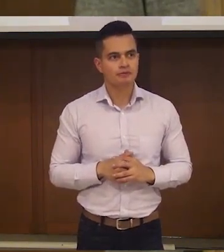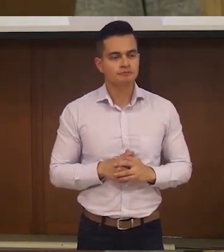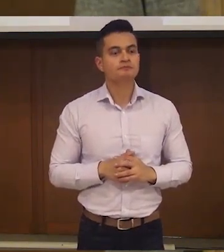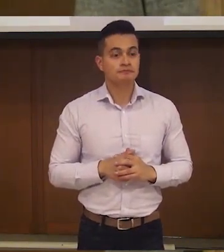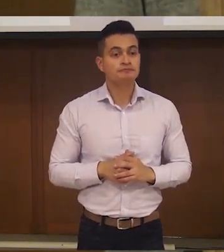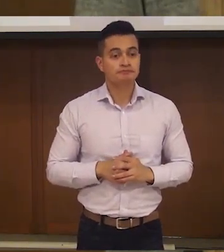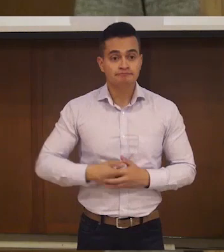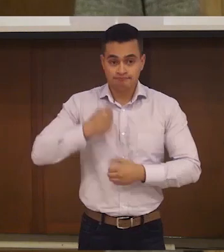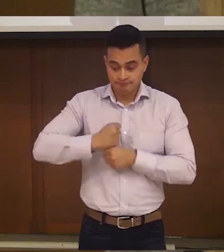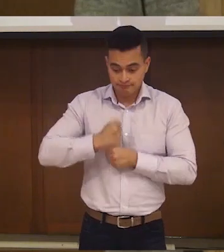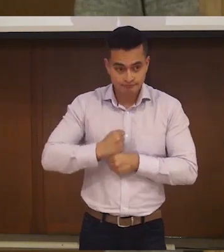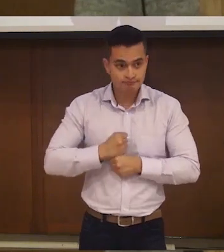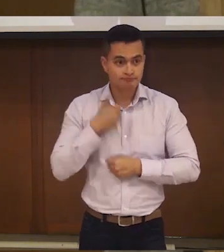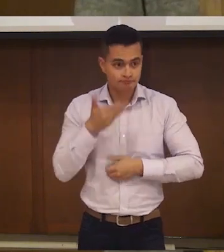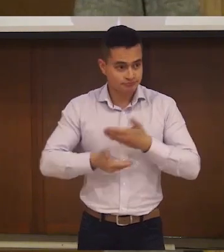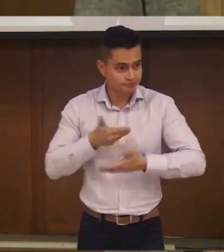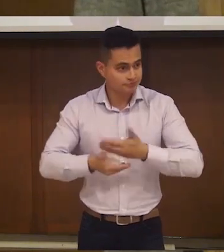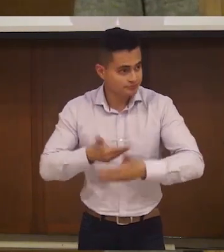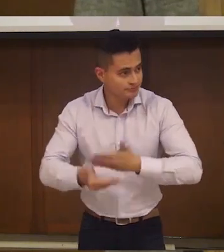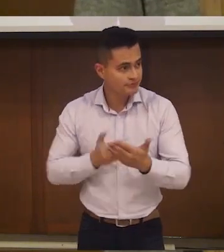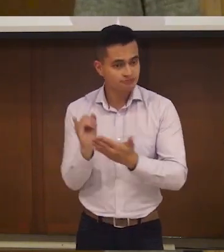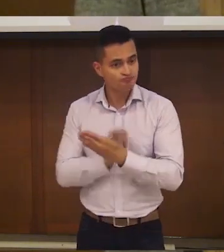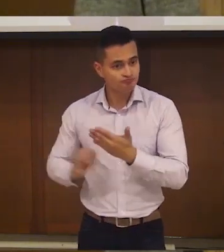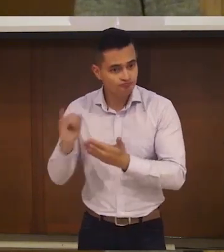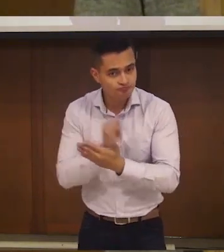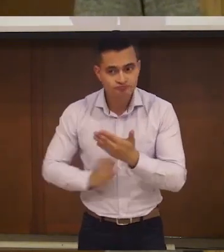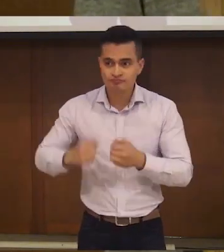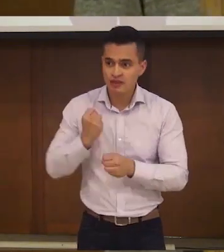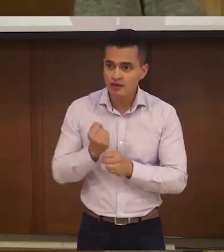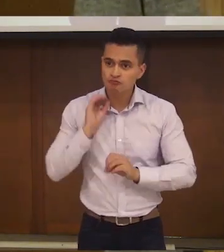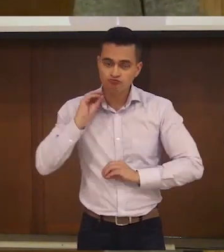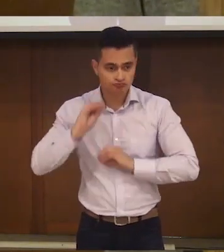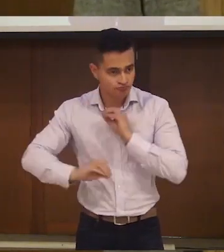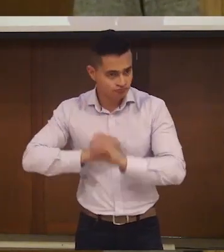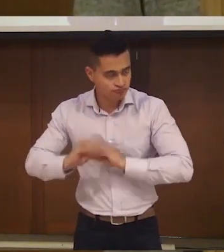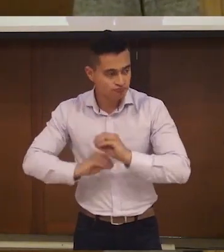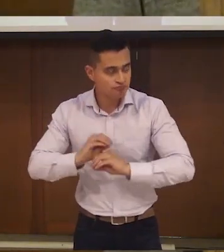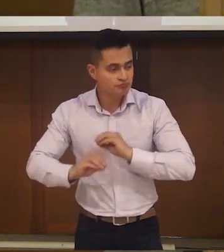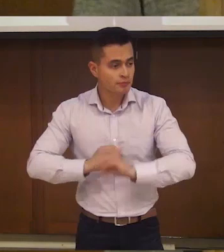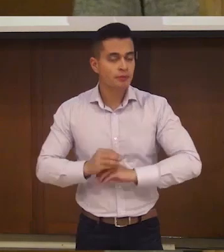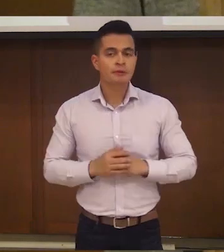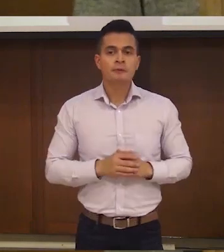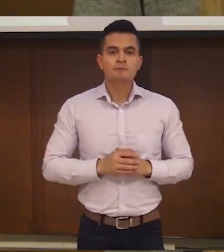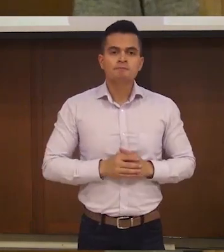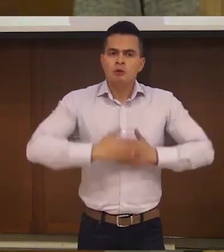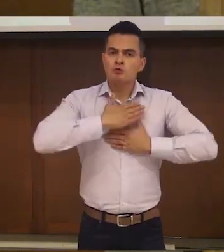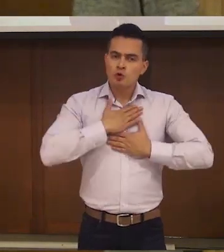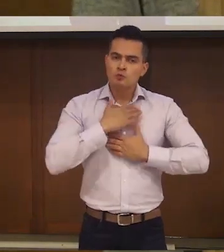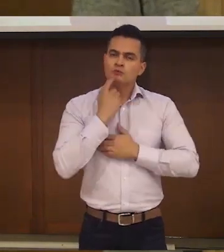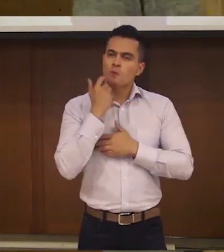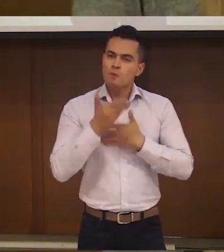punto de este trabajo, de este proceso, en cada momento, yo me